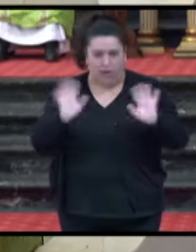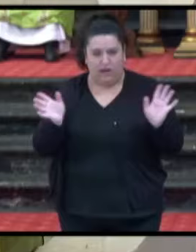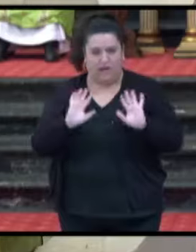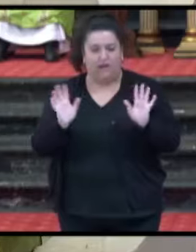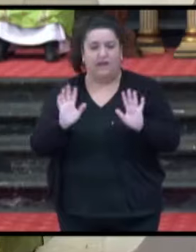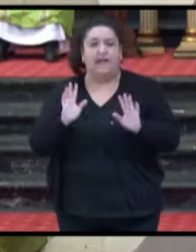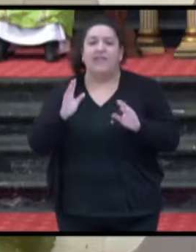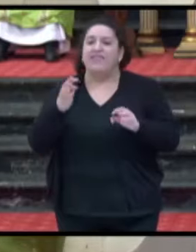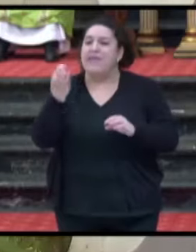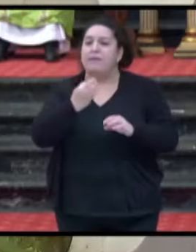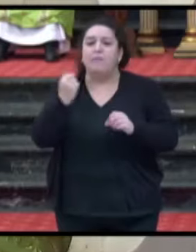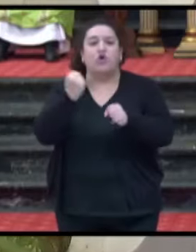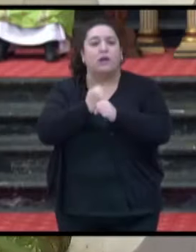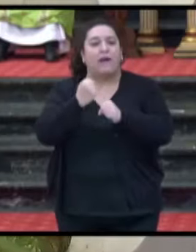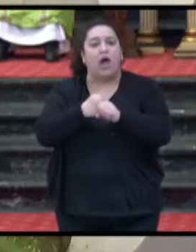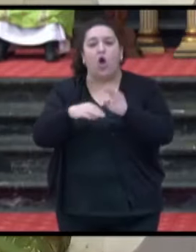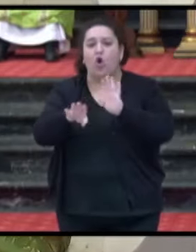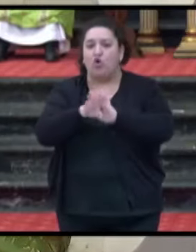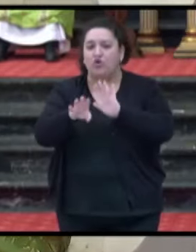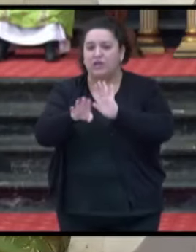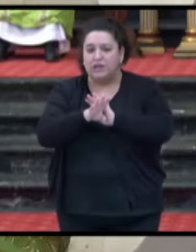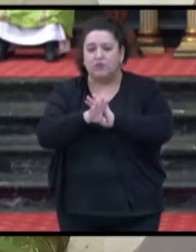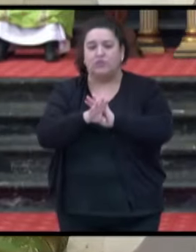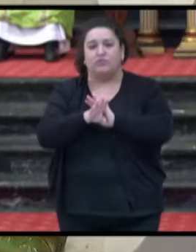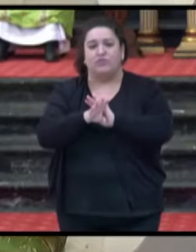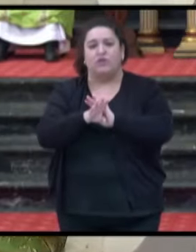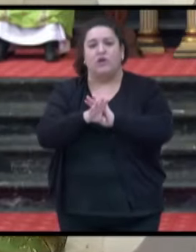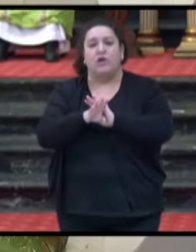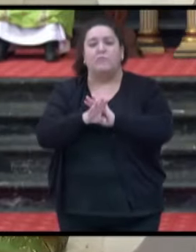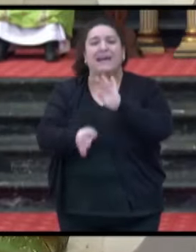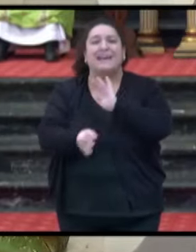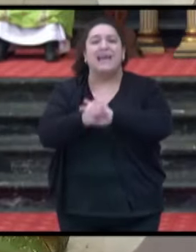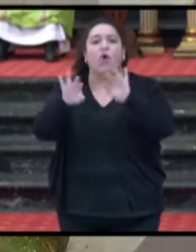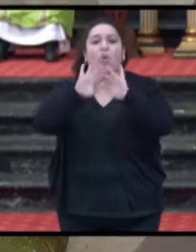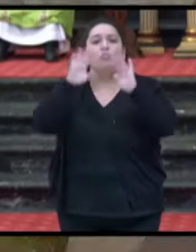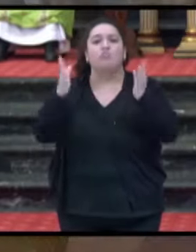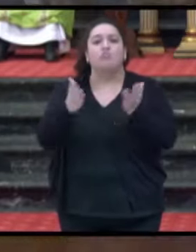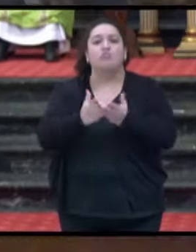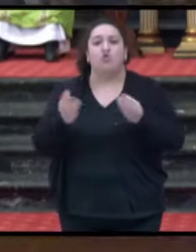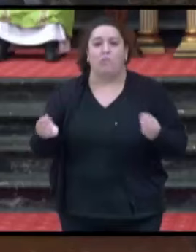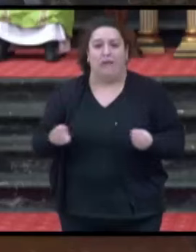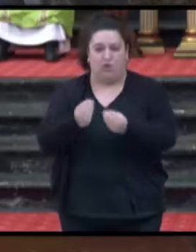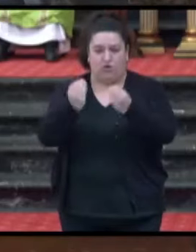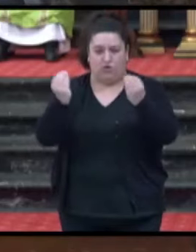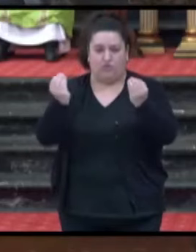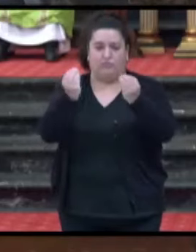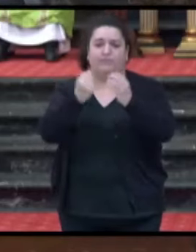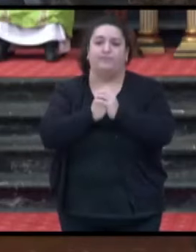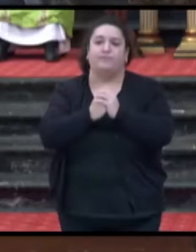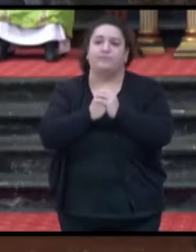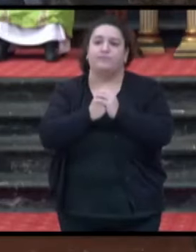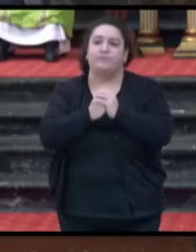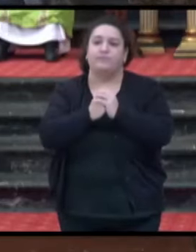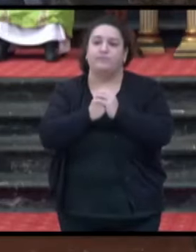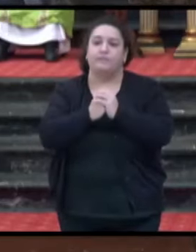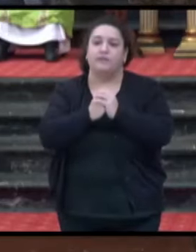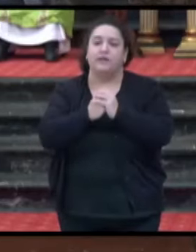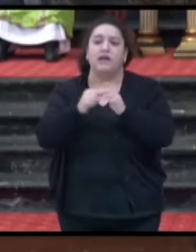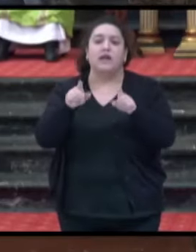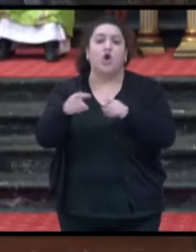trabajar continuamente para un mundo mejor como nos propone manos